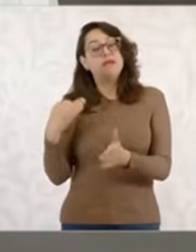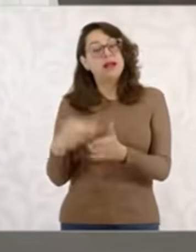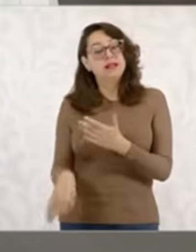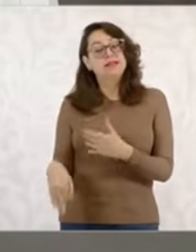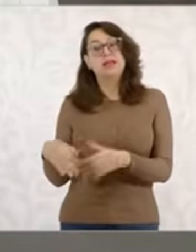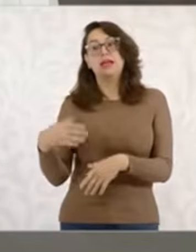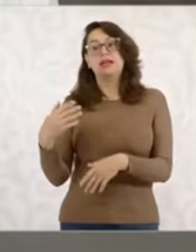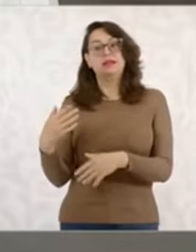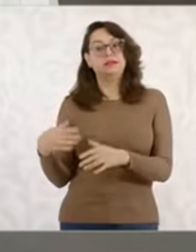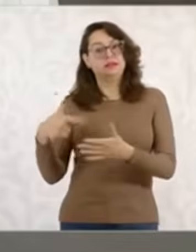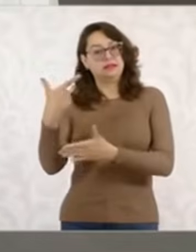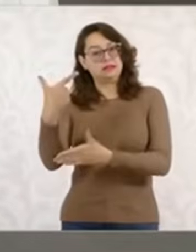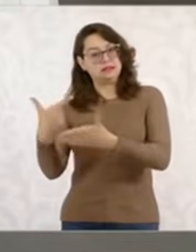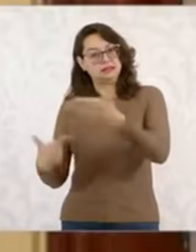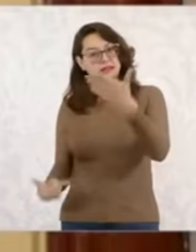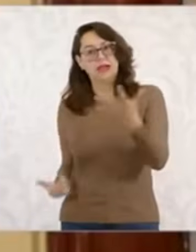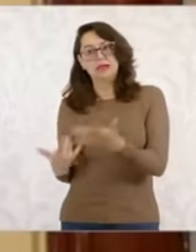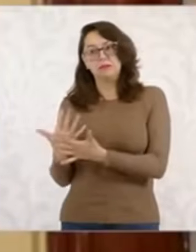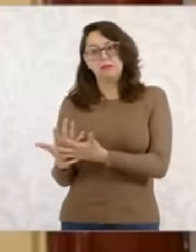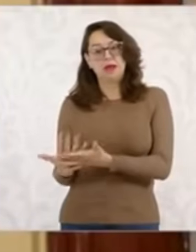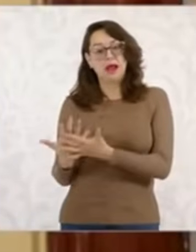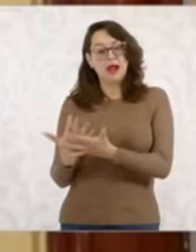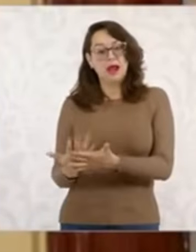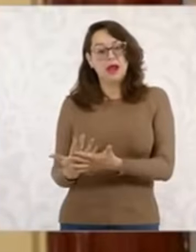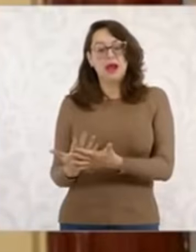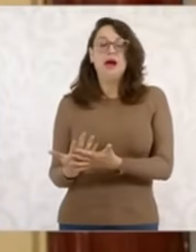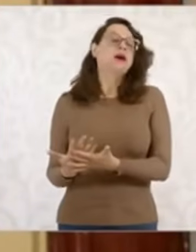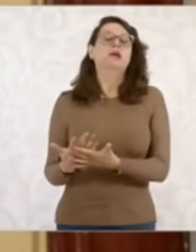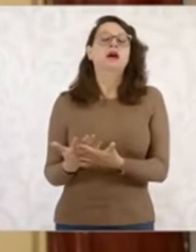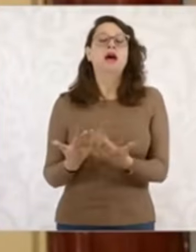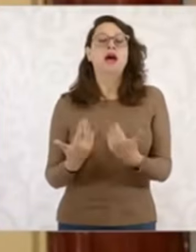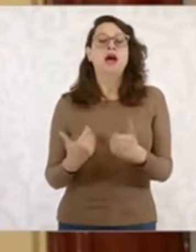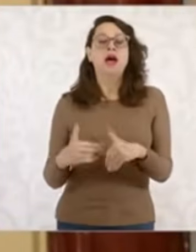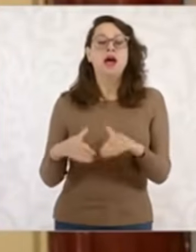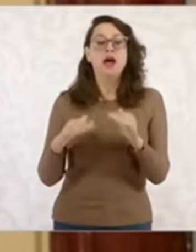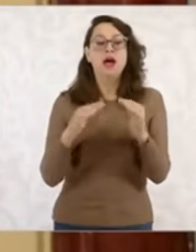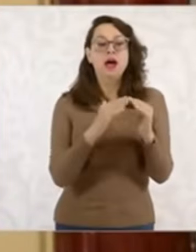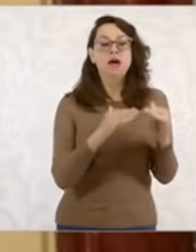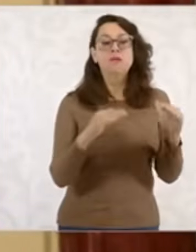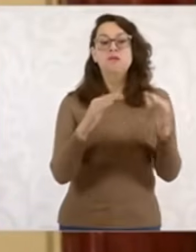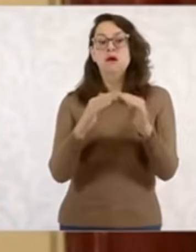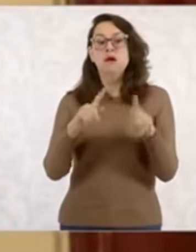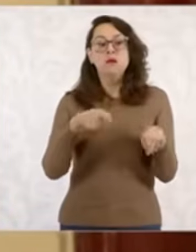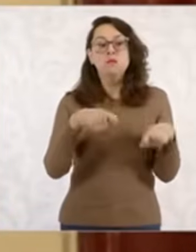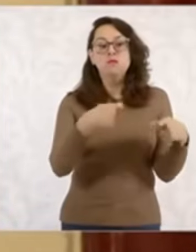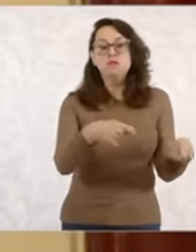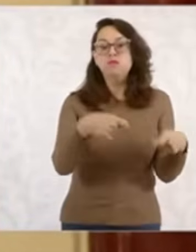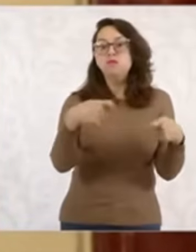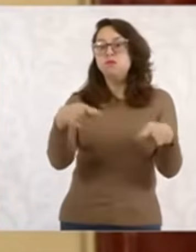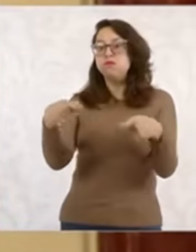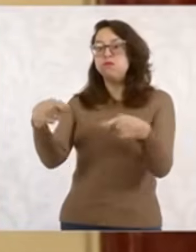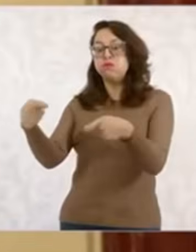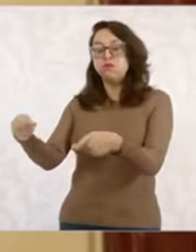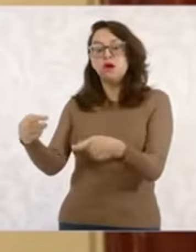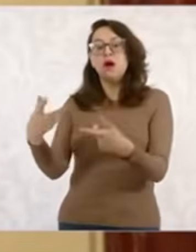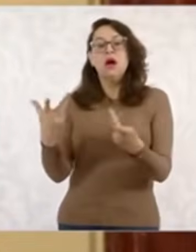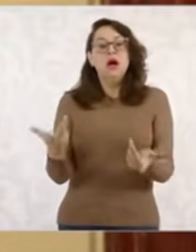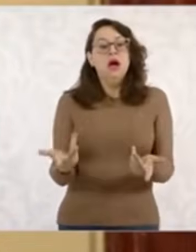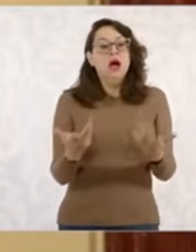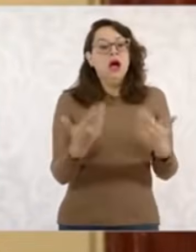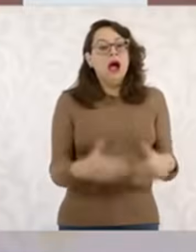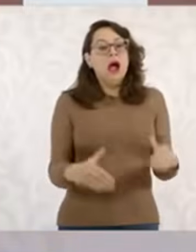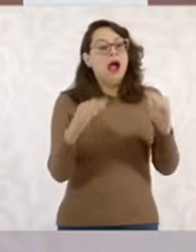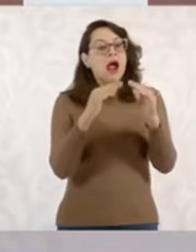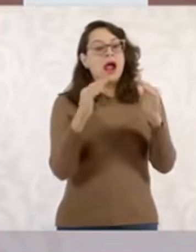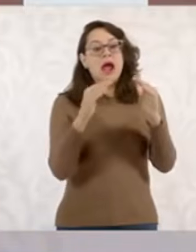departamentos. Les estamos entregando la vivienda aclarándoles que no están terminadas, pero la gente dice, yo